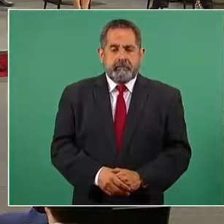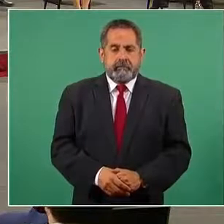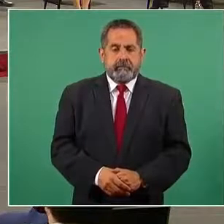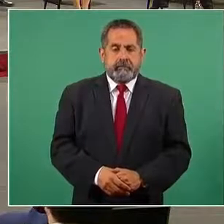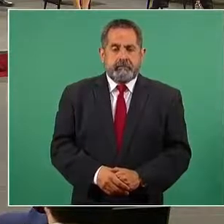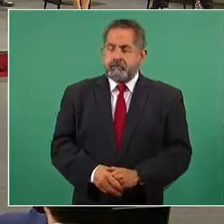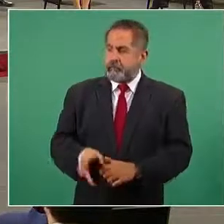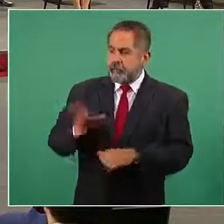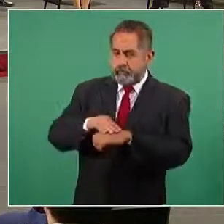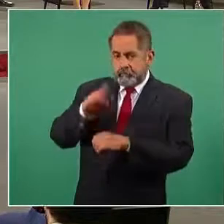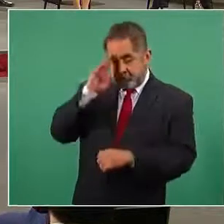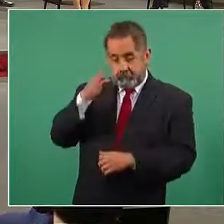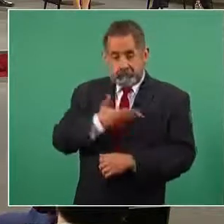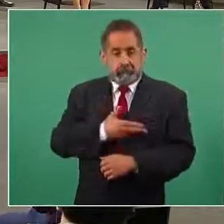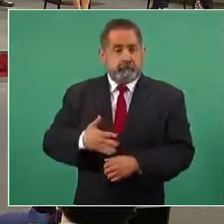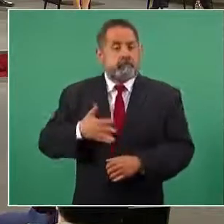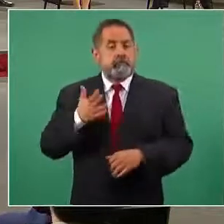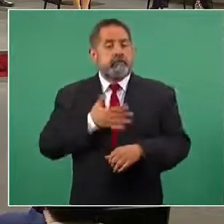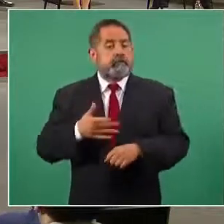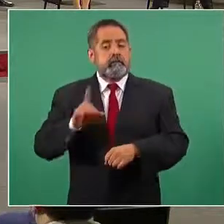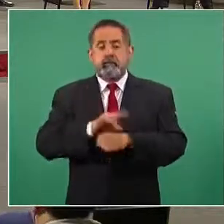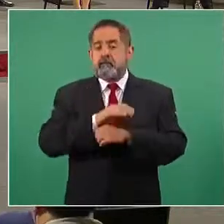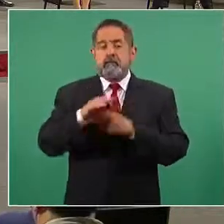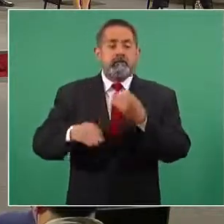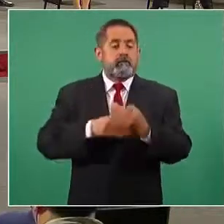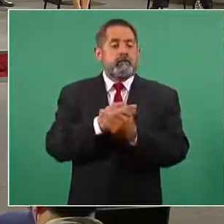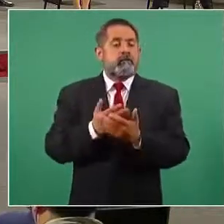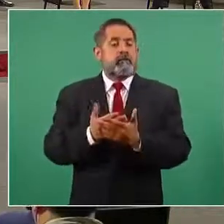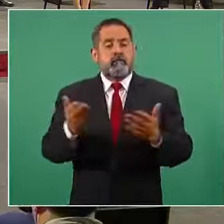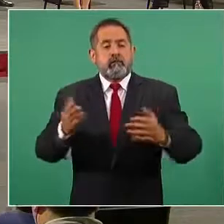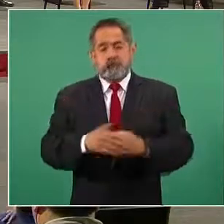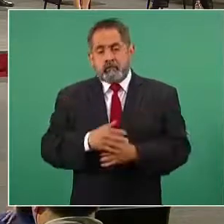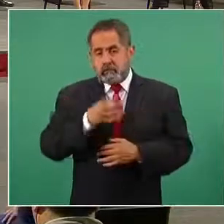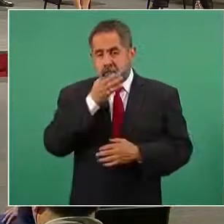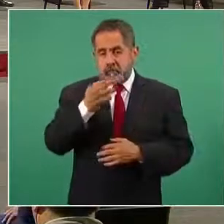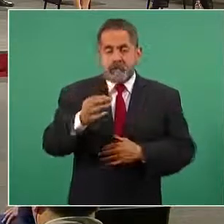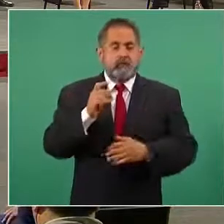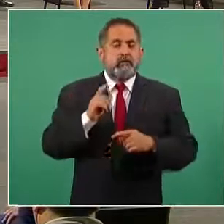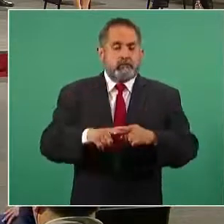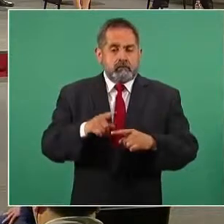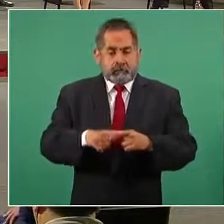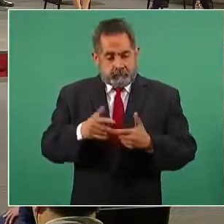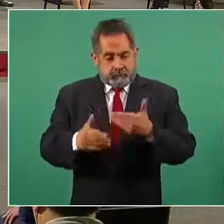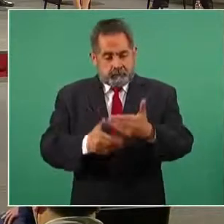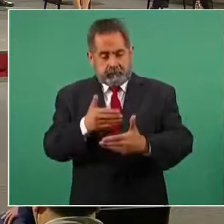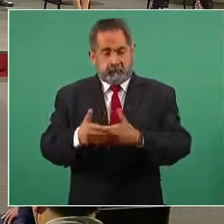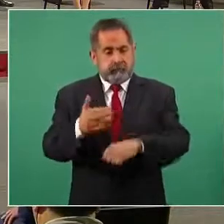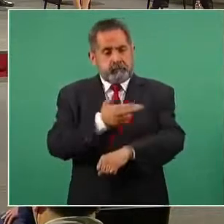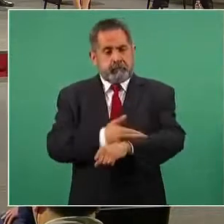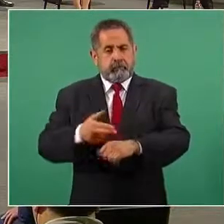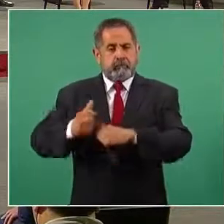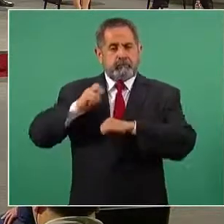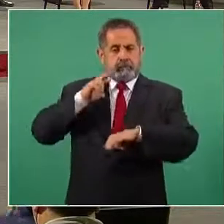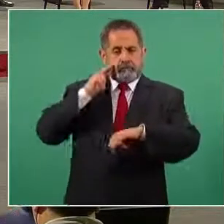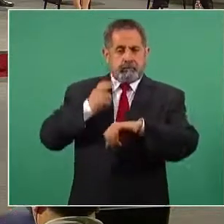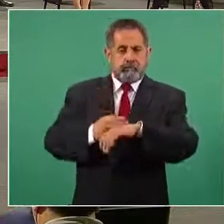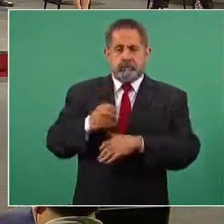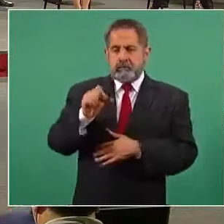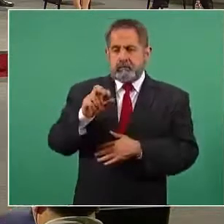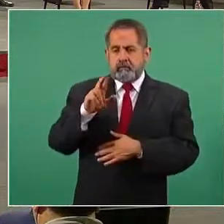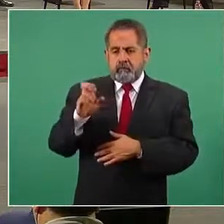Permiso, señor presidente. Muy buenos días a todas y todos. Reporto los avances de la Cancillería en